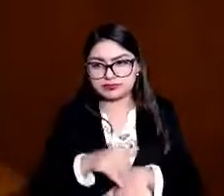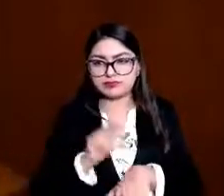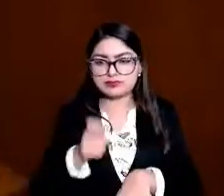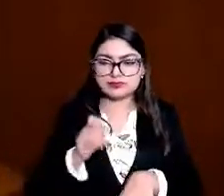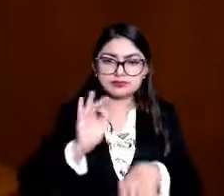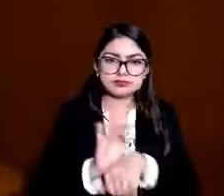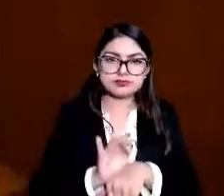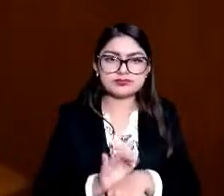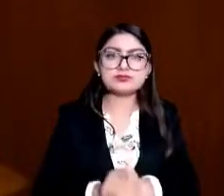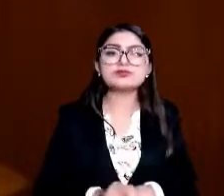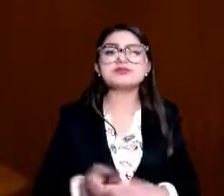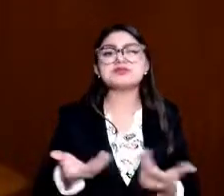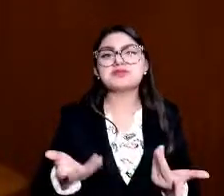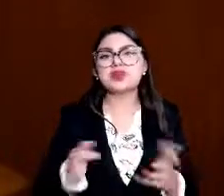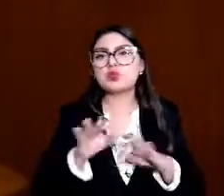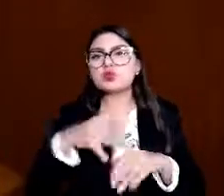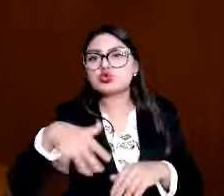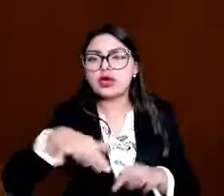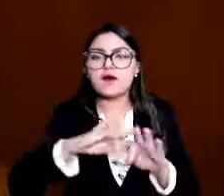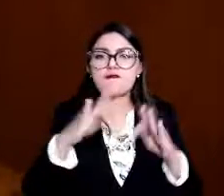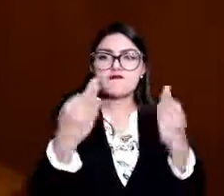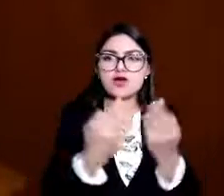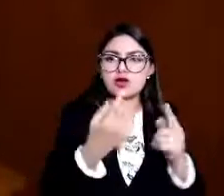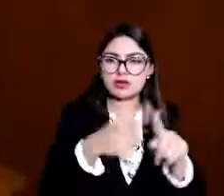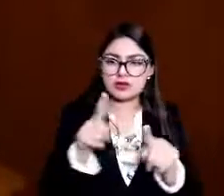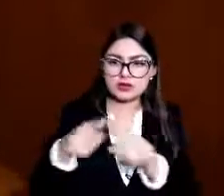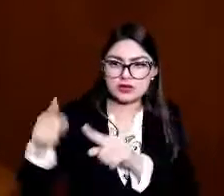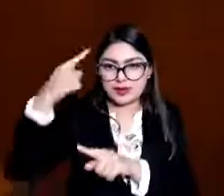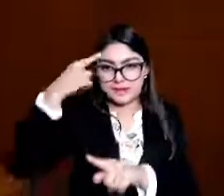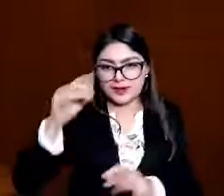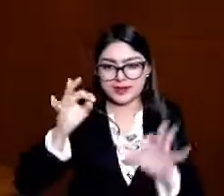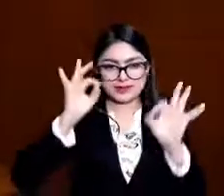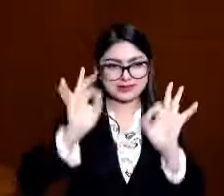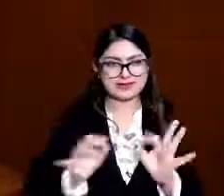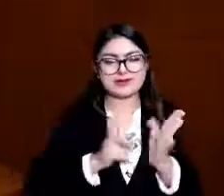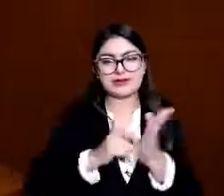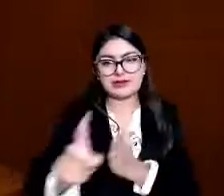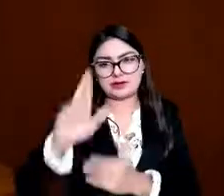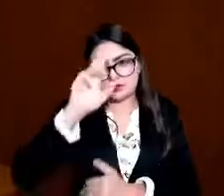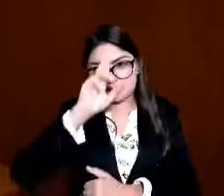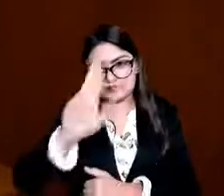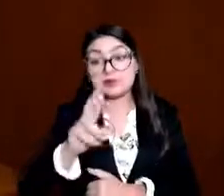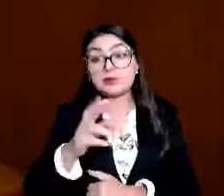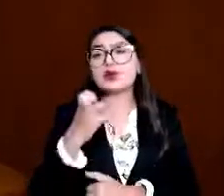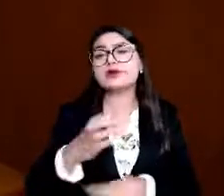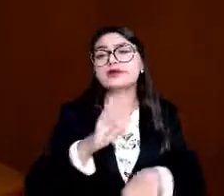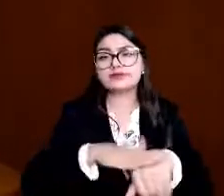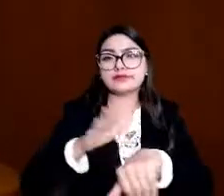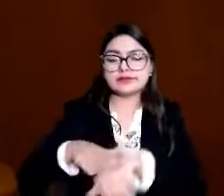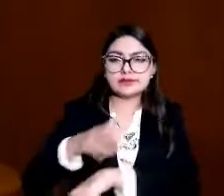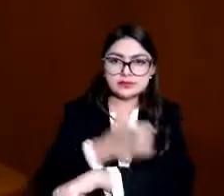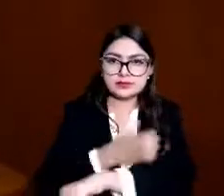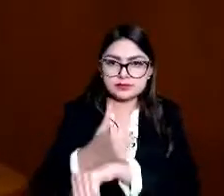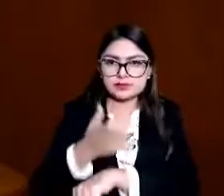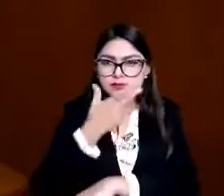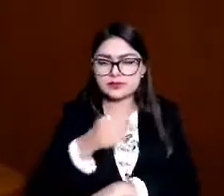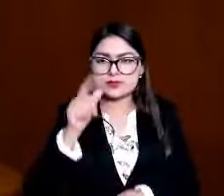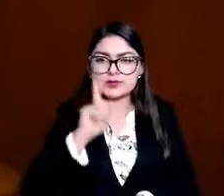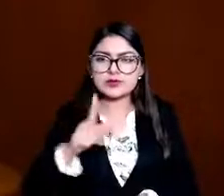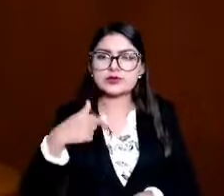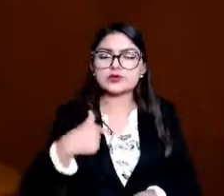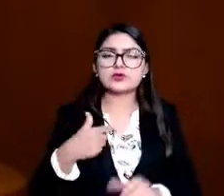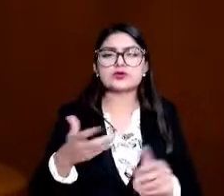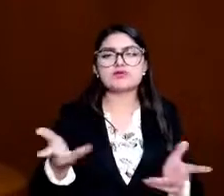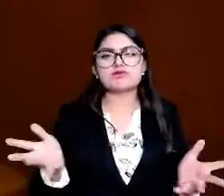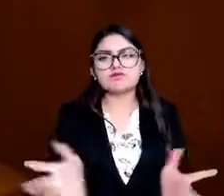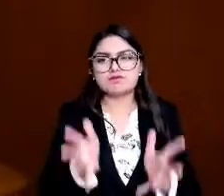los medios apropiados, la plena efectividad de este derecho. Por ello, compañeras y compañeros, este exhorto